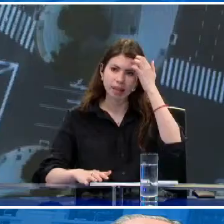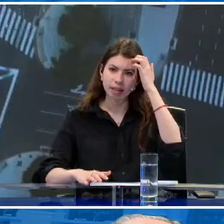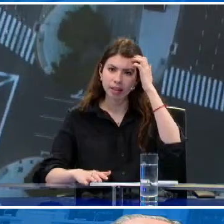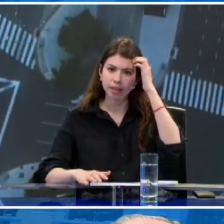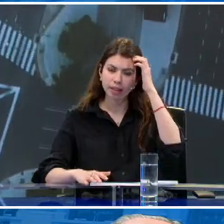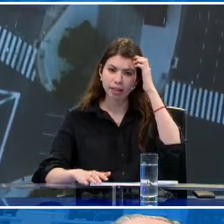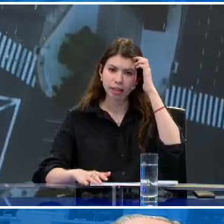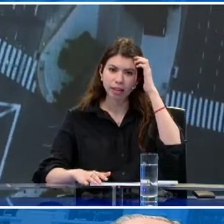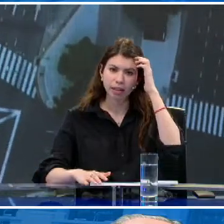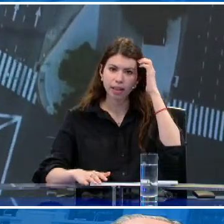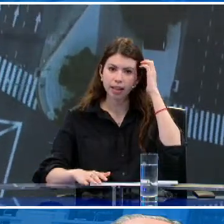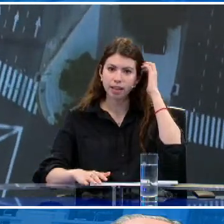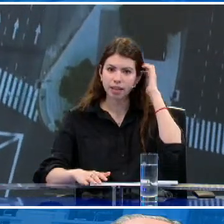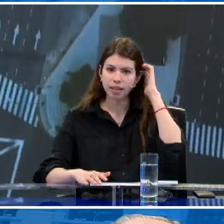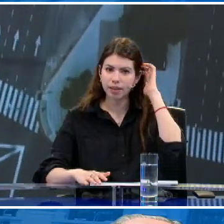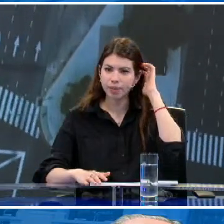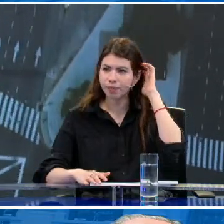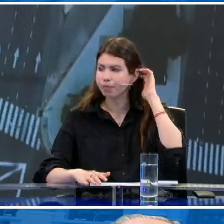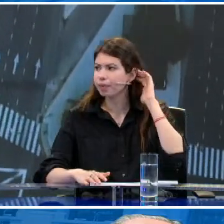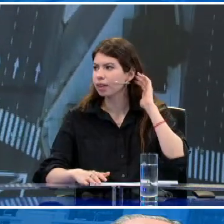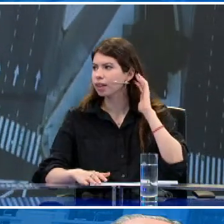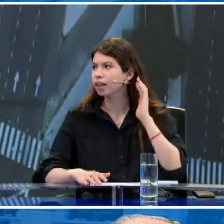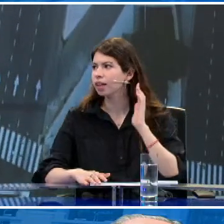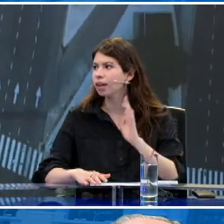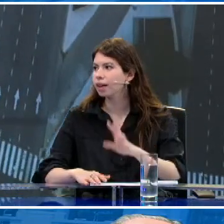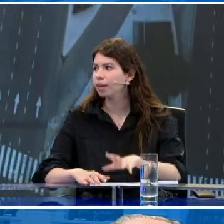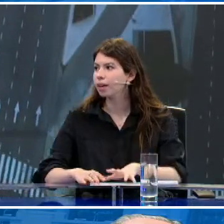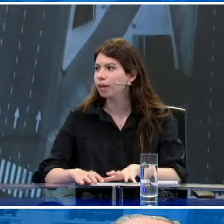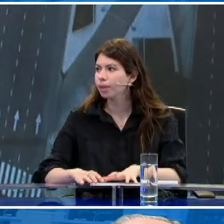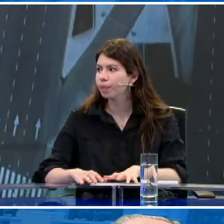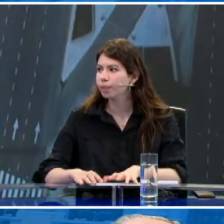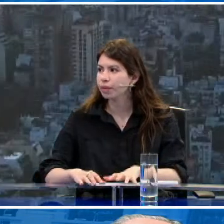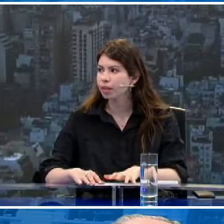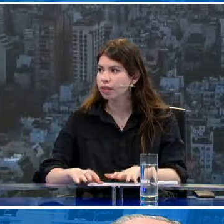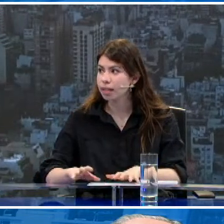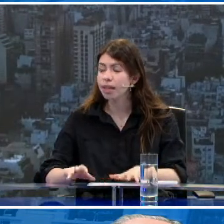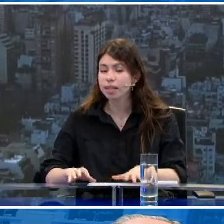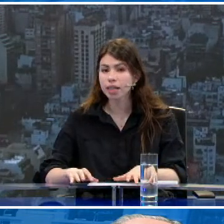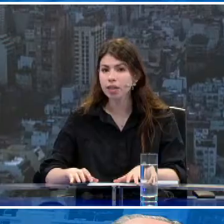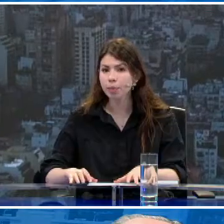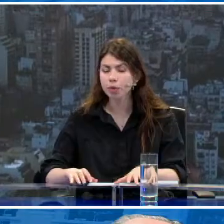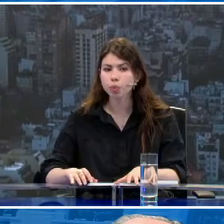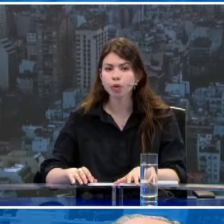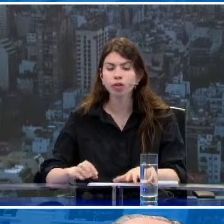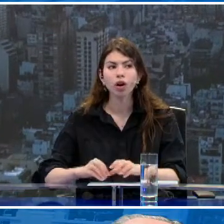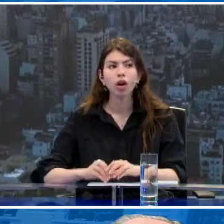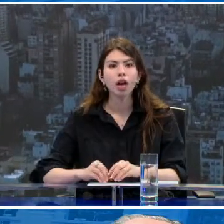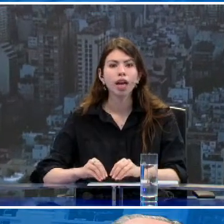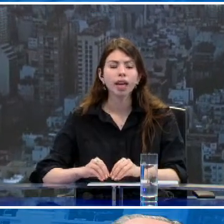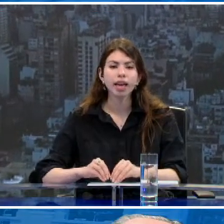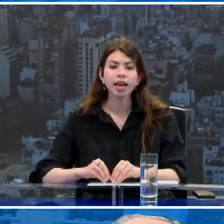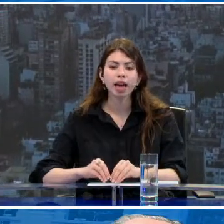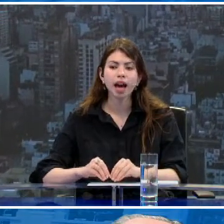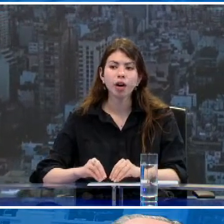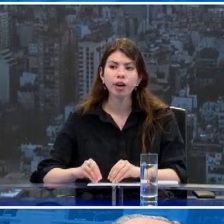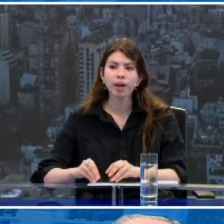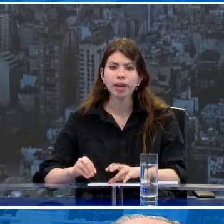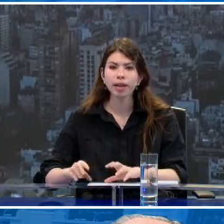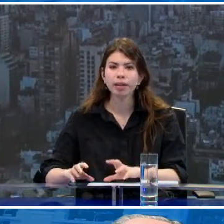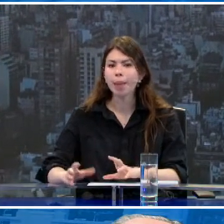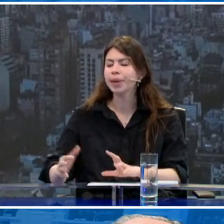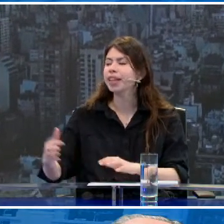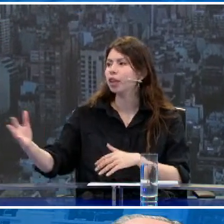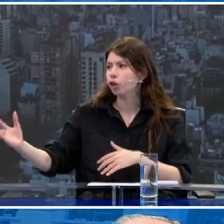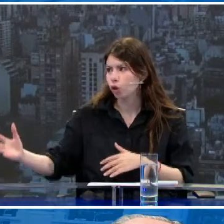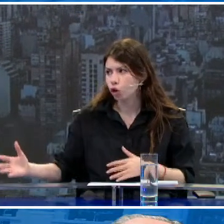el nexo entre el Ejecutivo y el Congreso. Entiendo todo, pero lo cumple el rol, ¿me entendés? Es un tema por complicado. Ahora